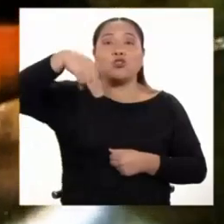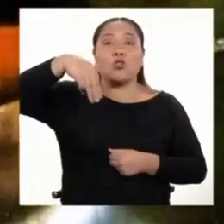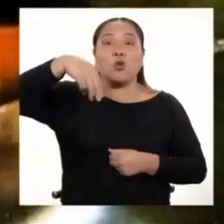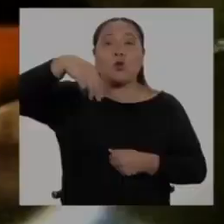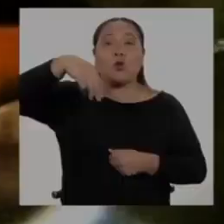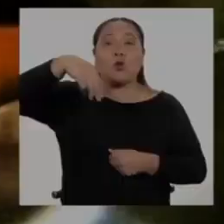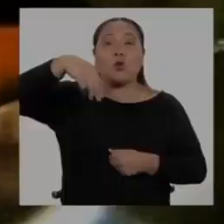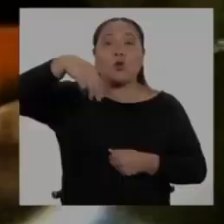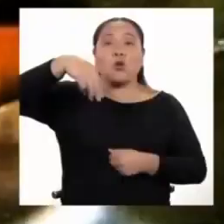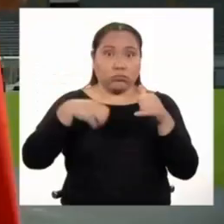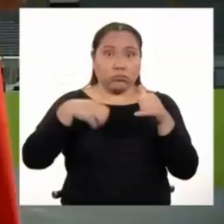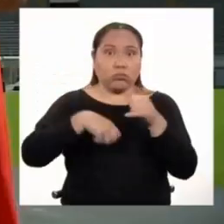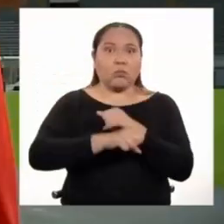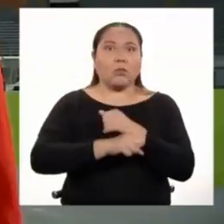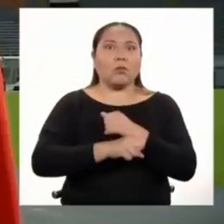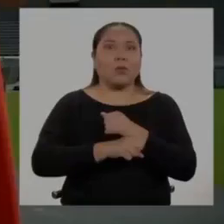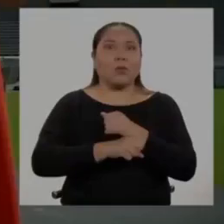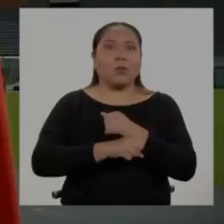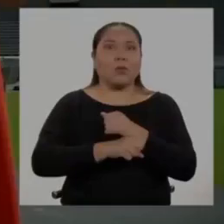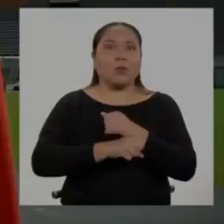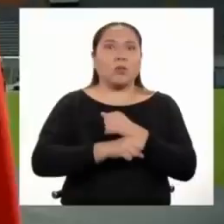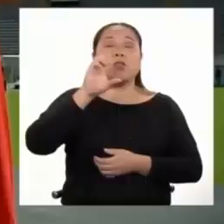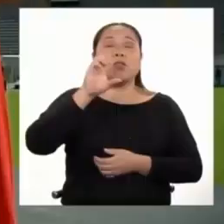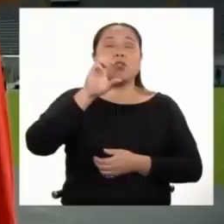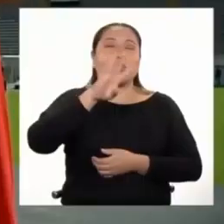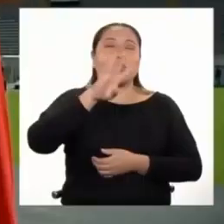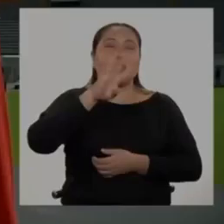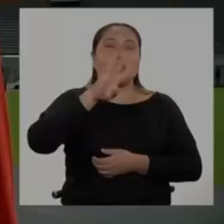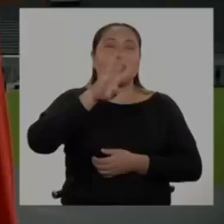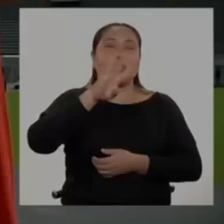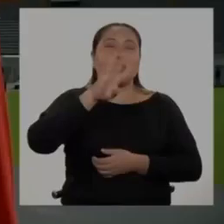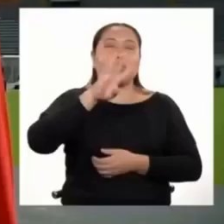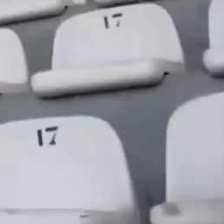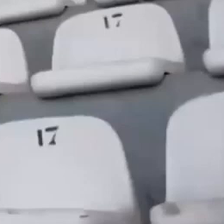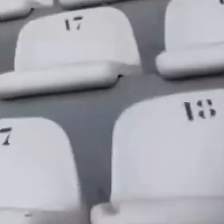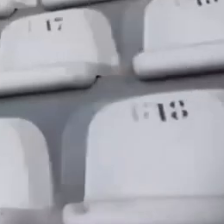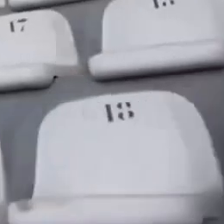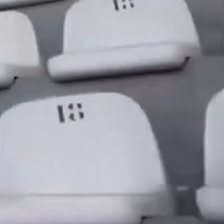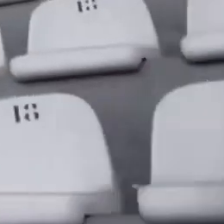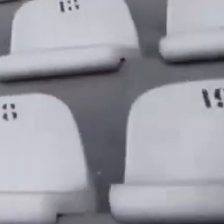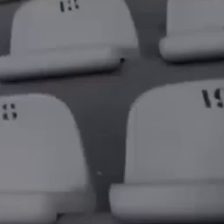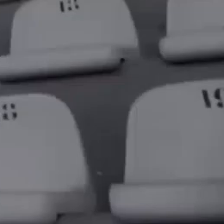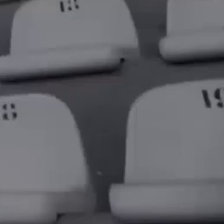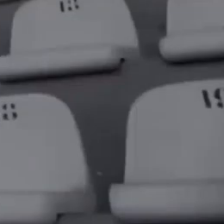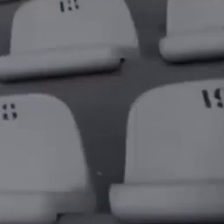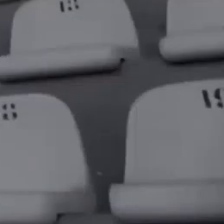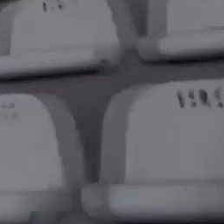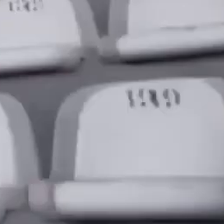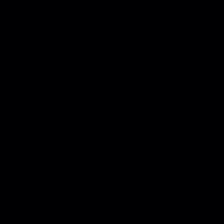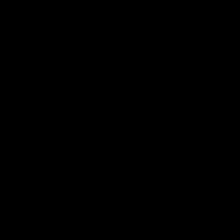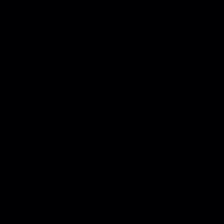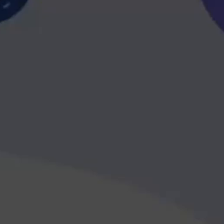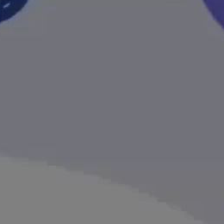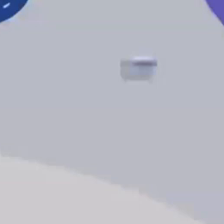Habla poco. Y enorme una...